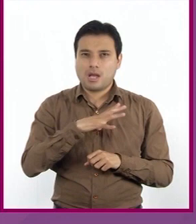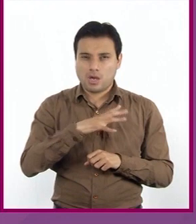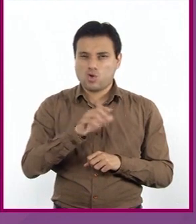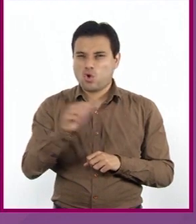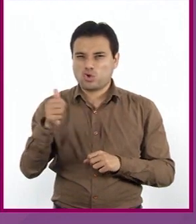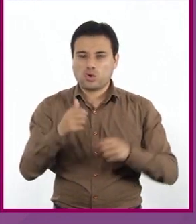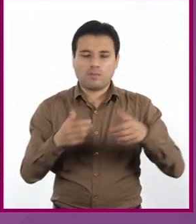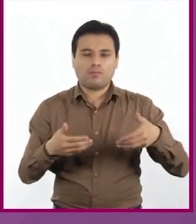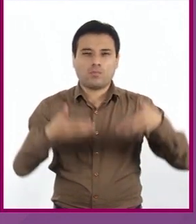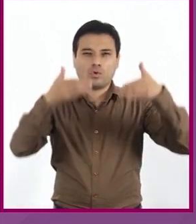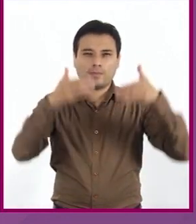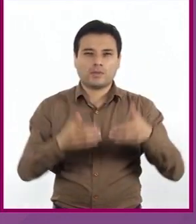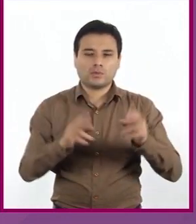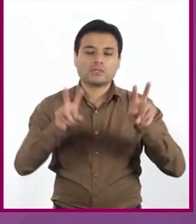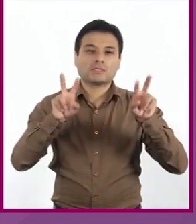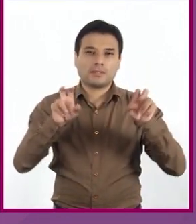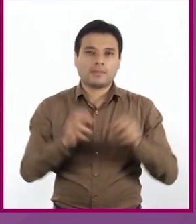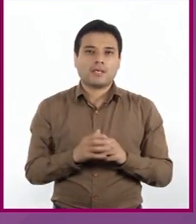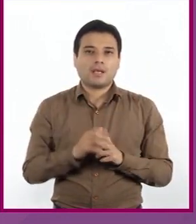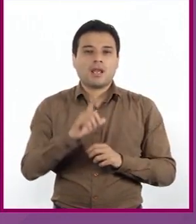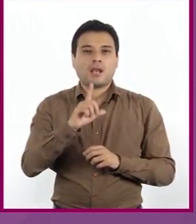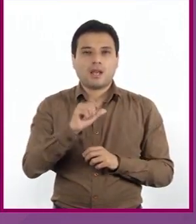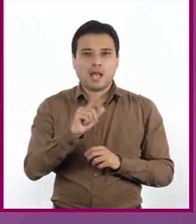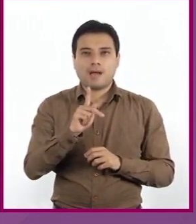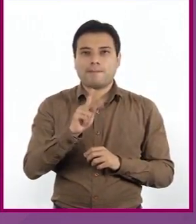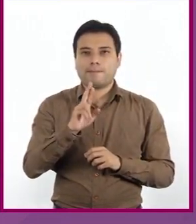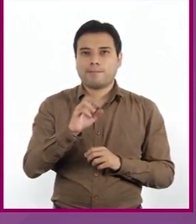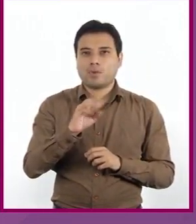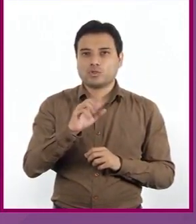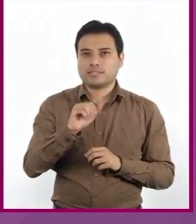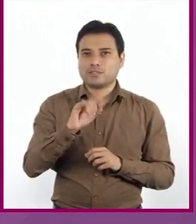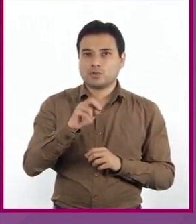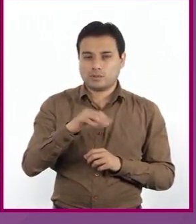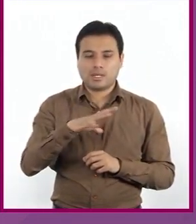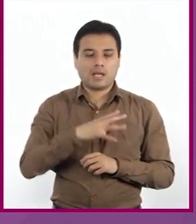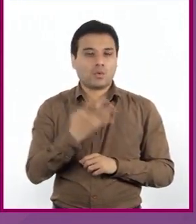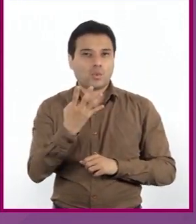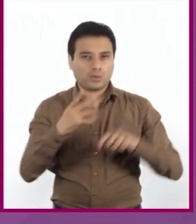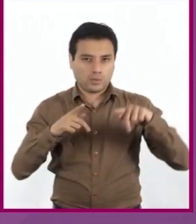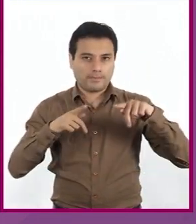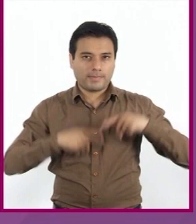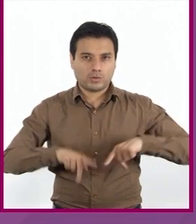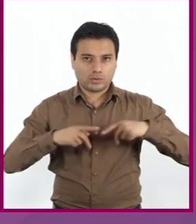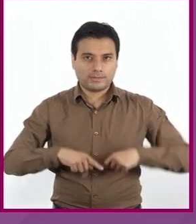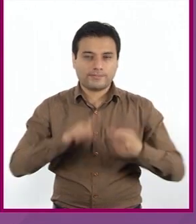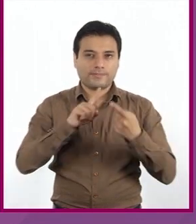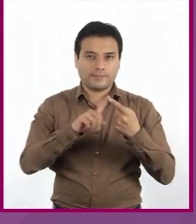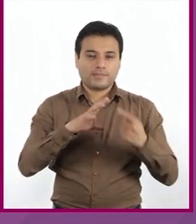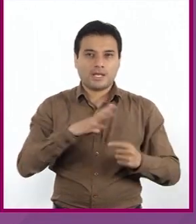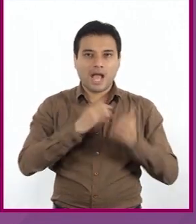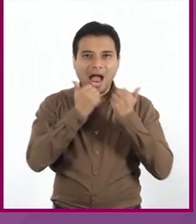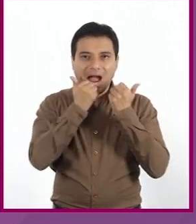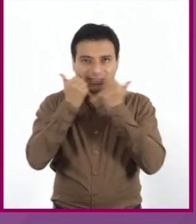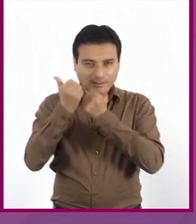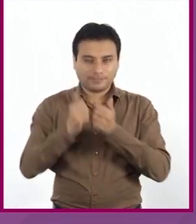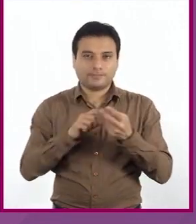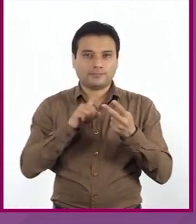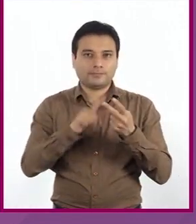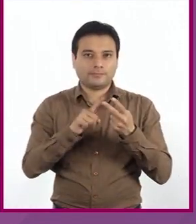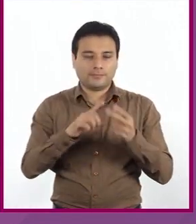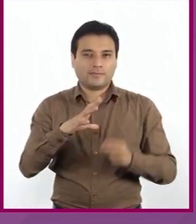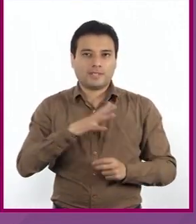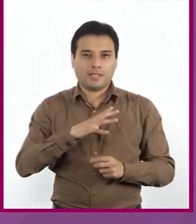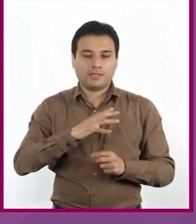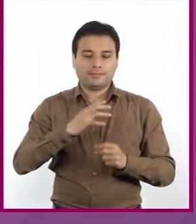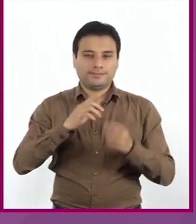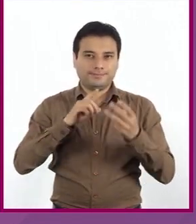procesión o la danza de la fertilidad. Se aprecian 4 personajes, uno llevando cañas o carrizos, 2 más con lanzas